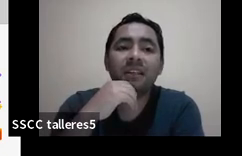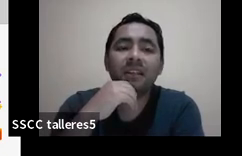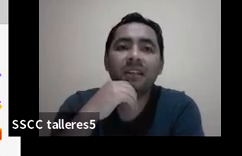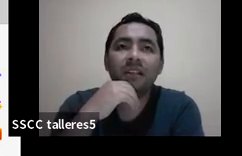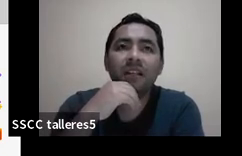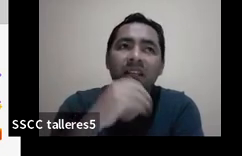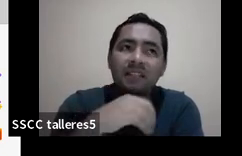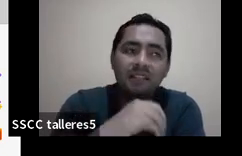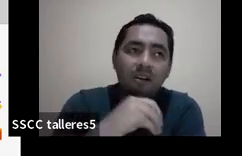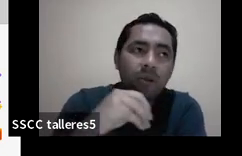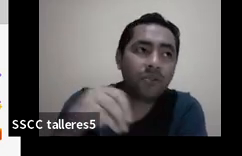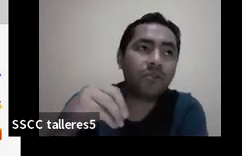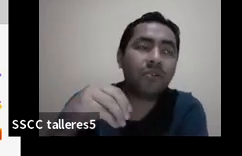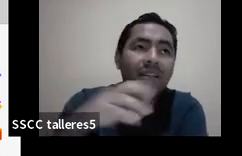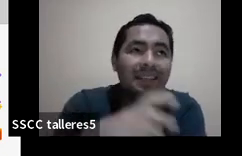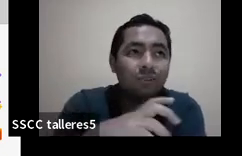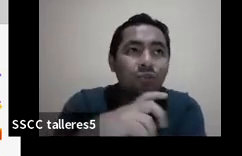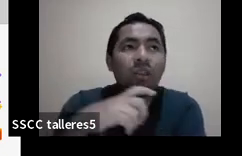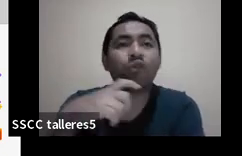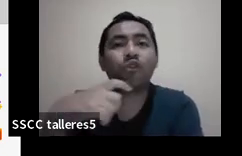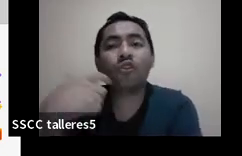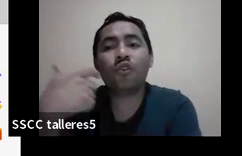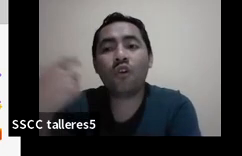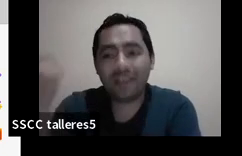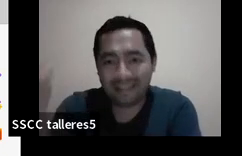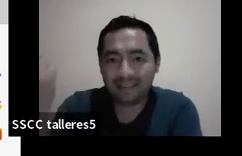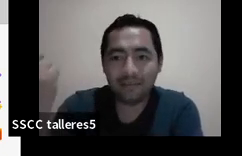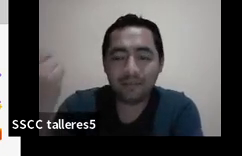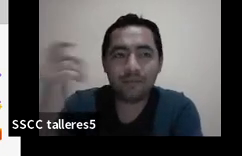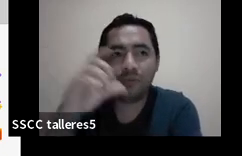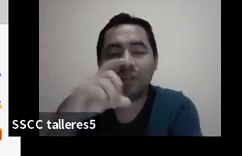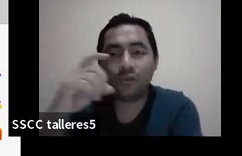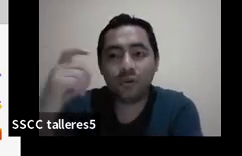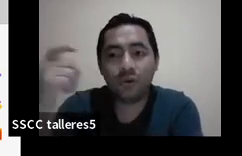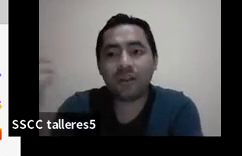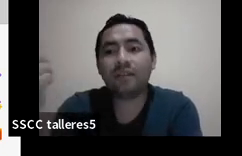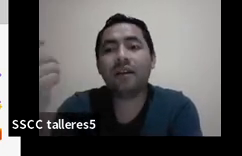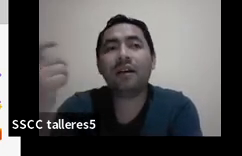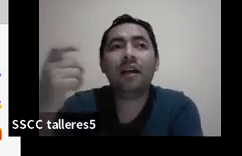Entonces, en inglés se dice how old are you y su traducción correcta